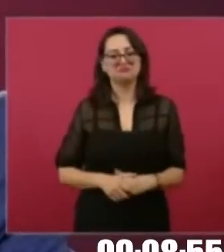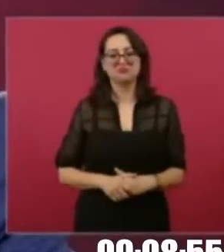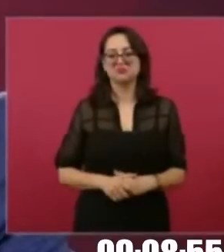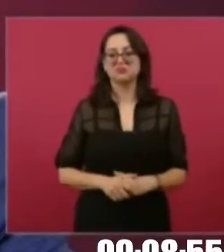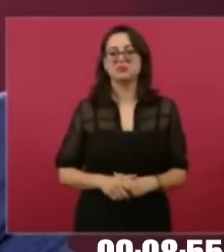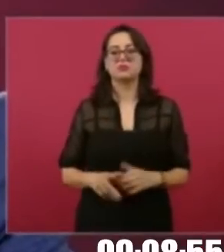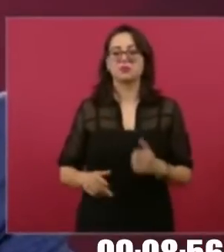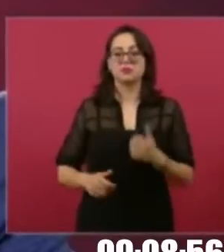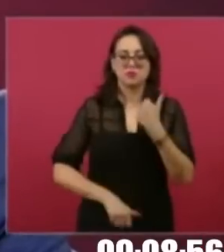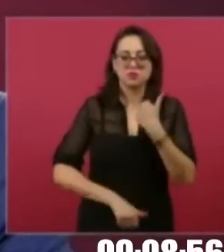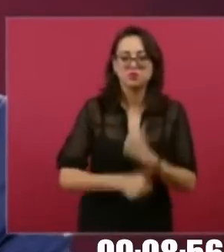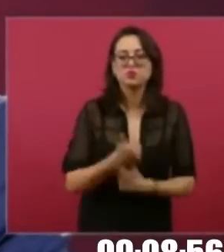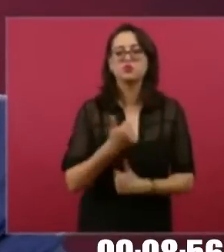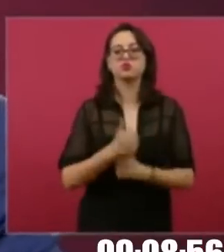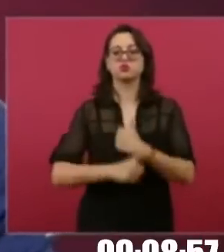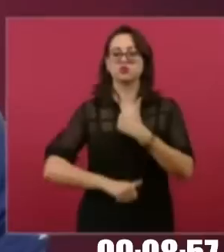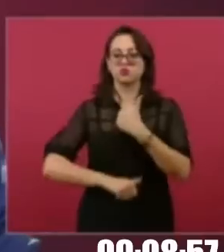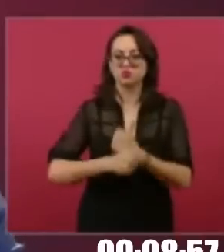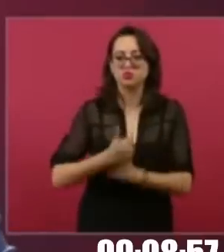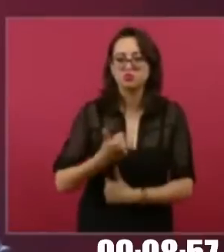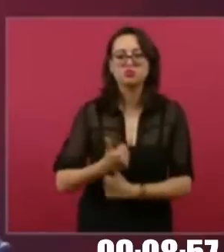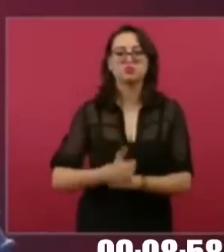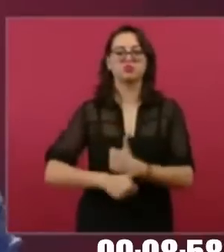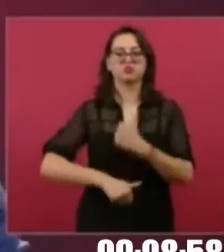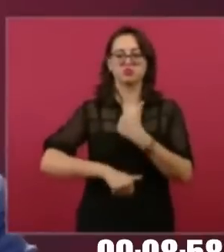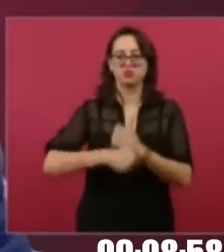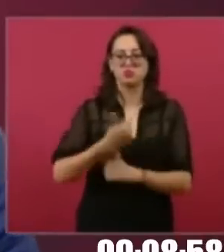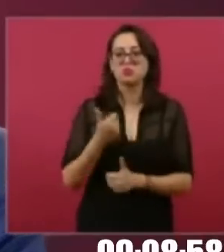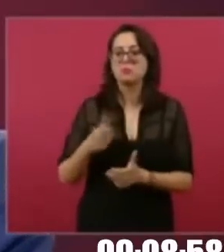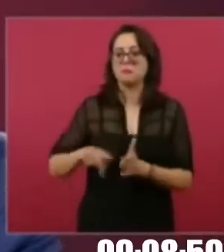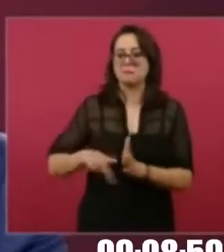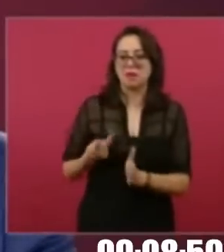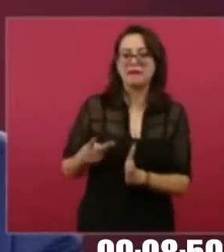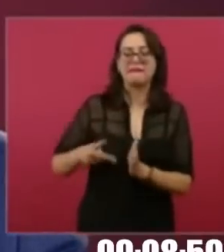y llegó a la presidencia